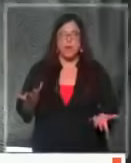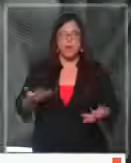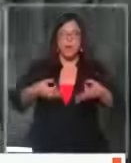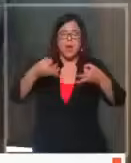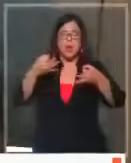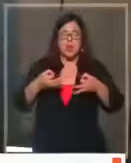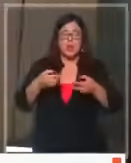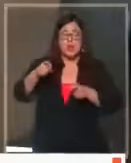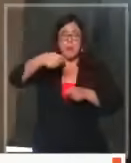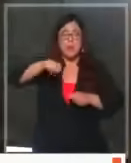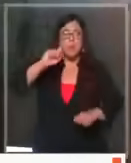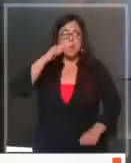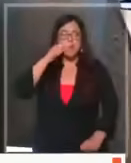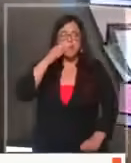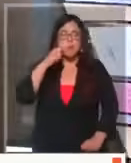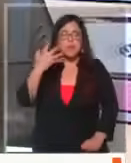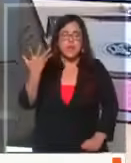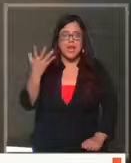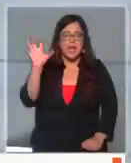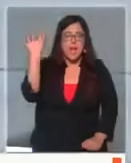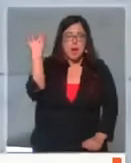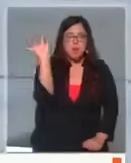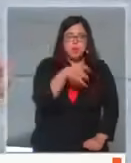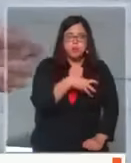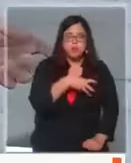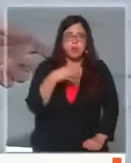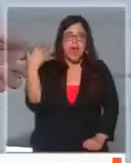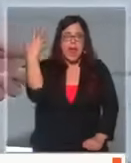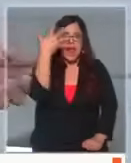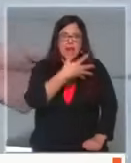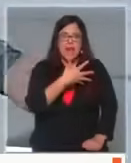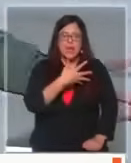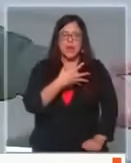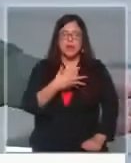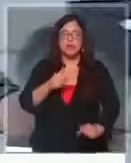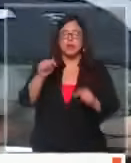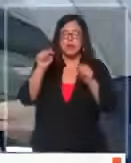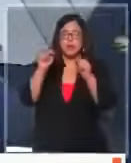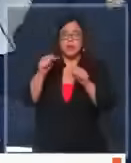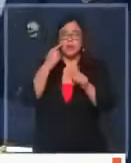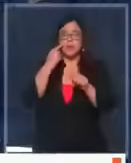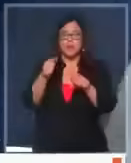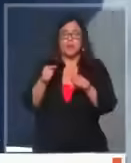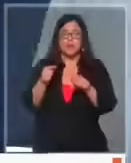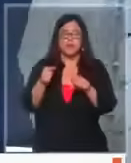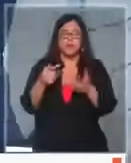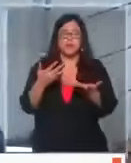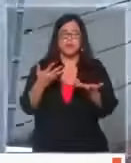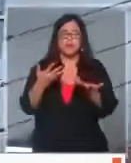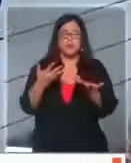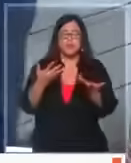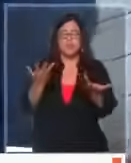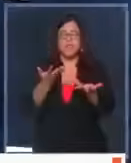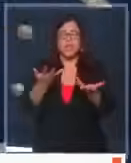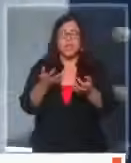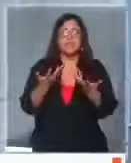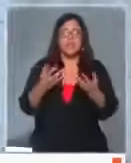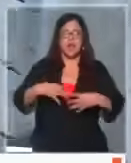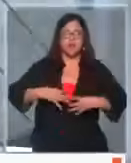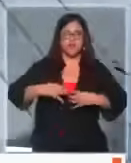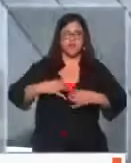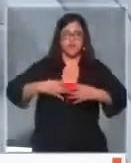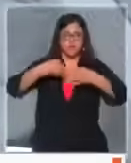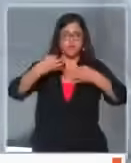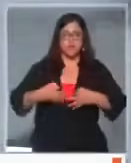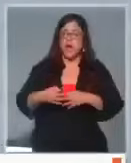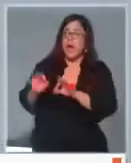Panteras Negras, pero debemos partir por lo básico. Partidos con nosotros, tenemos acá todo el equipamiento.